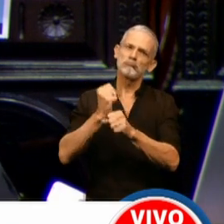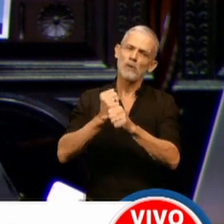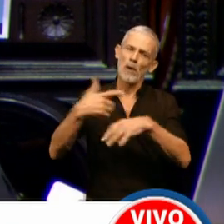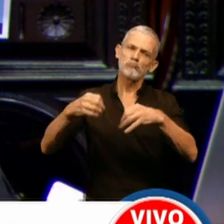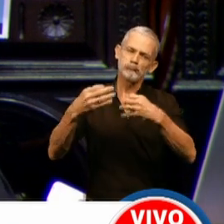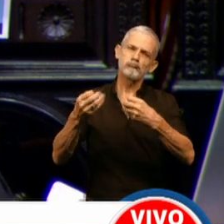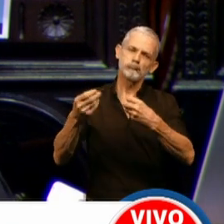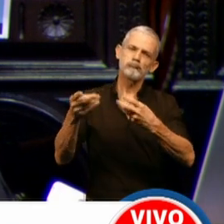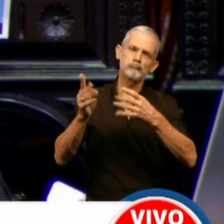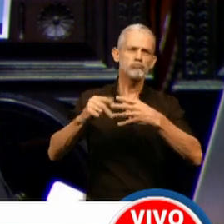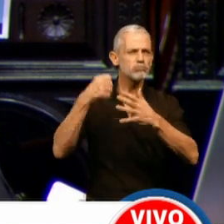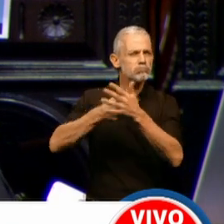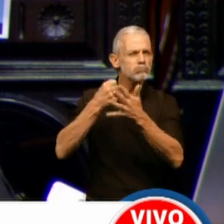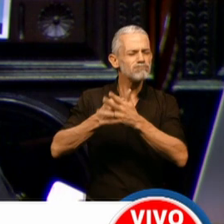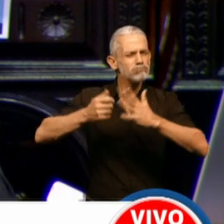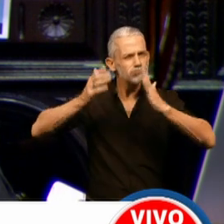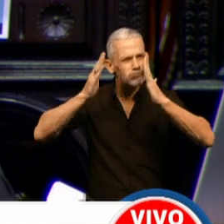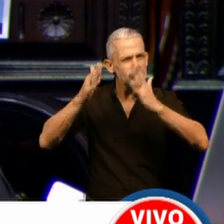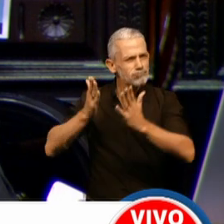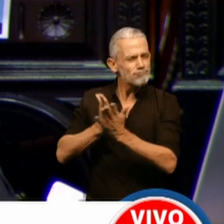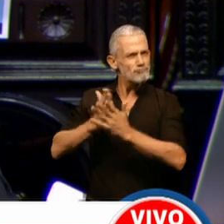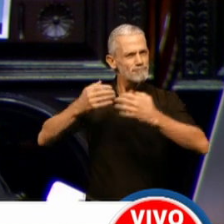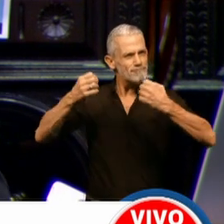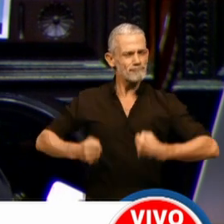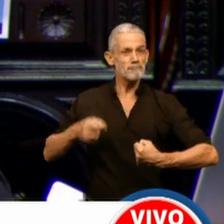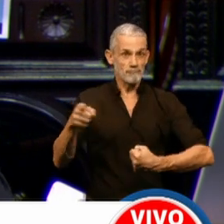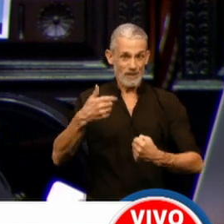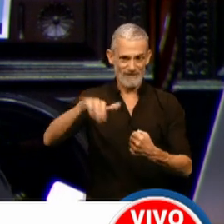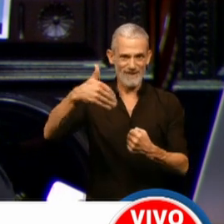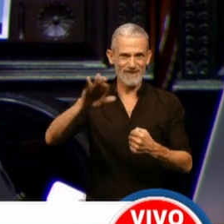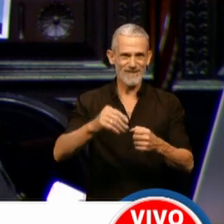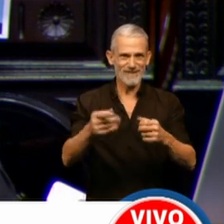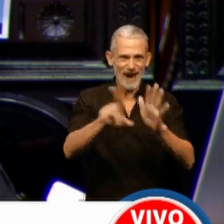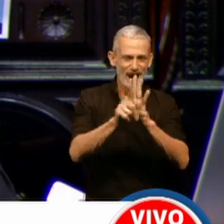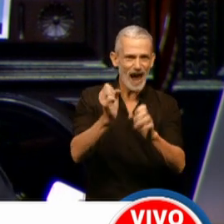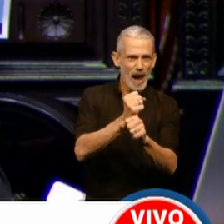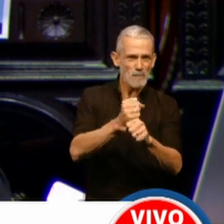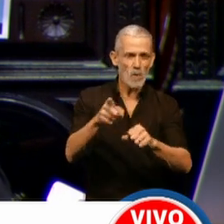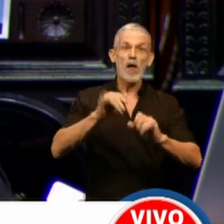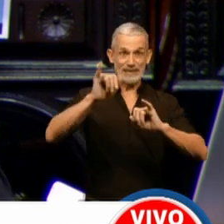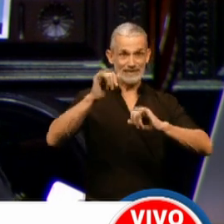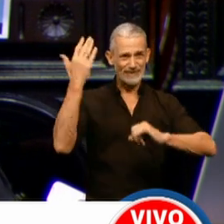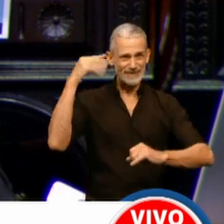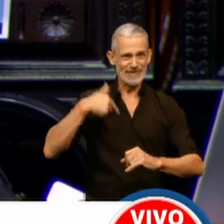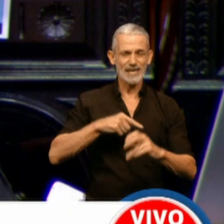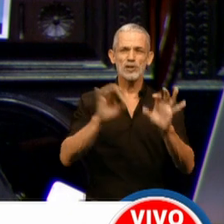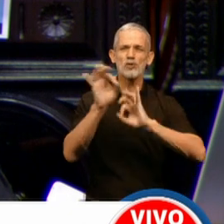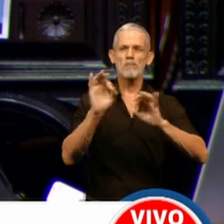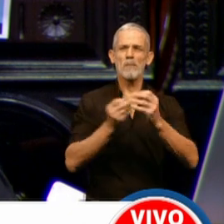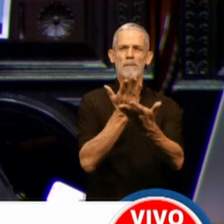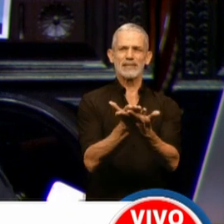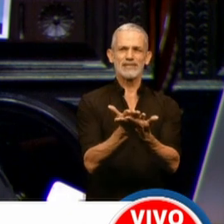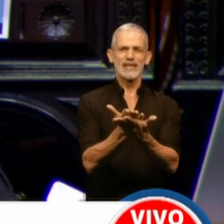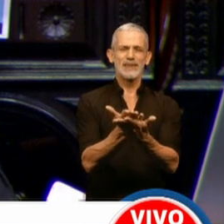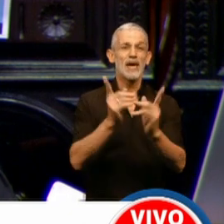extraordinario y de una tenacidad enorme porque hoy estamos a punto de tener esta ley si había presentado con el